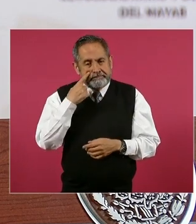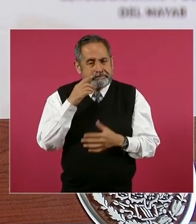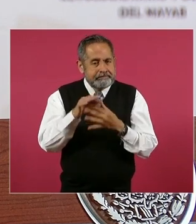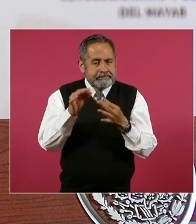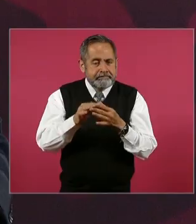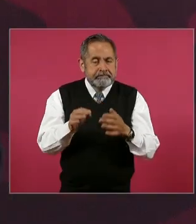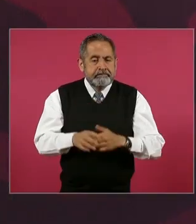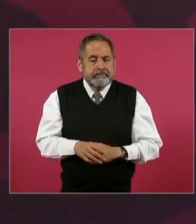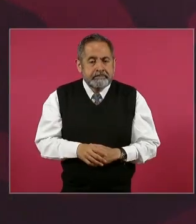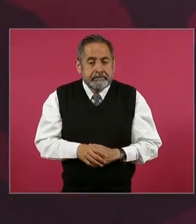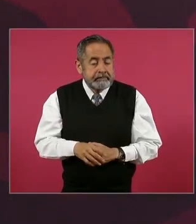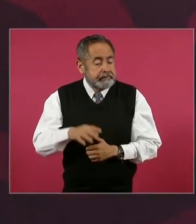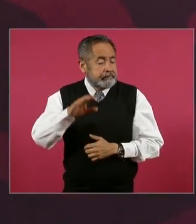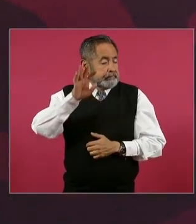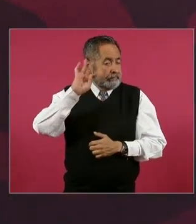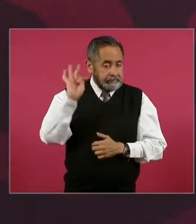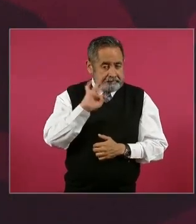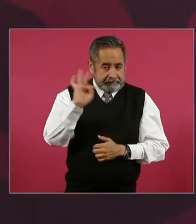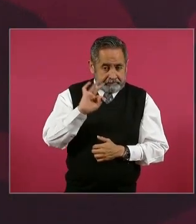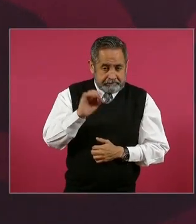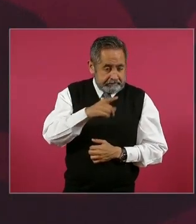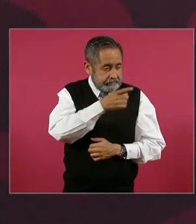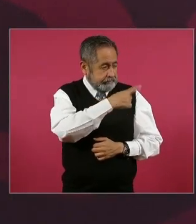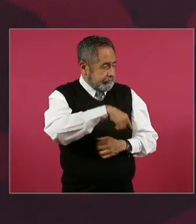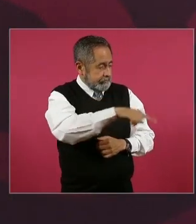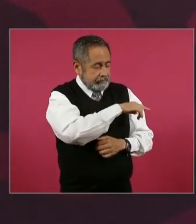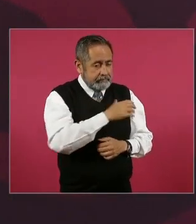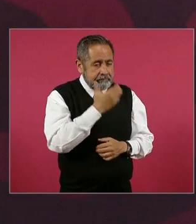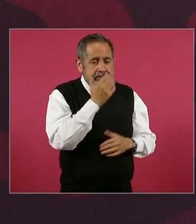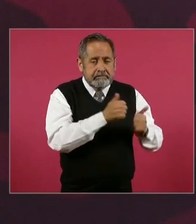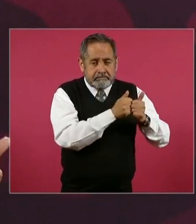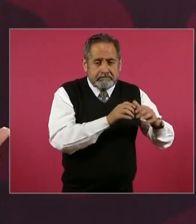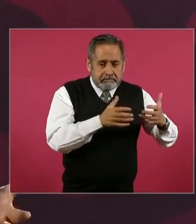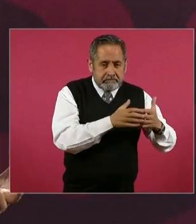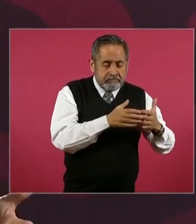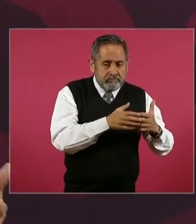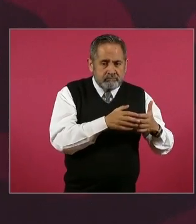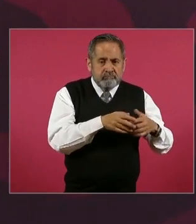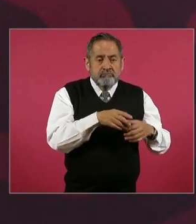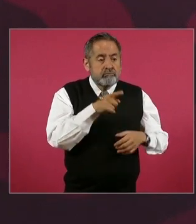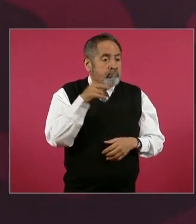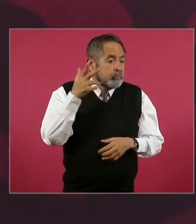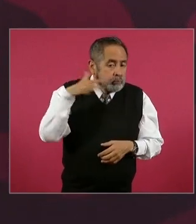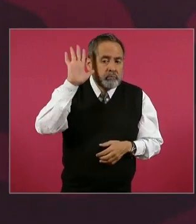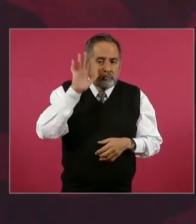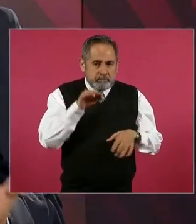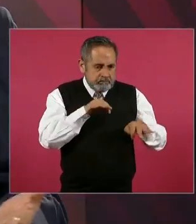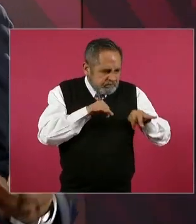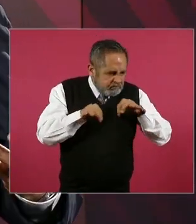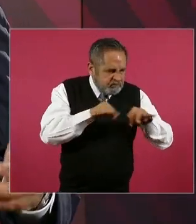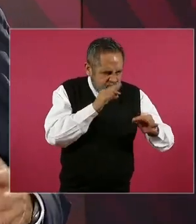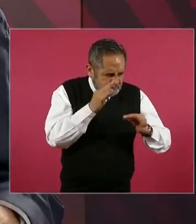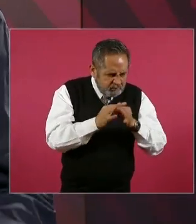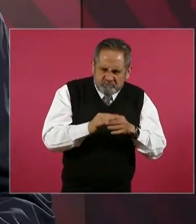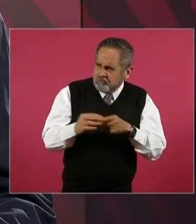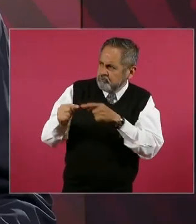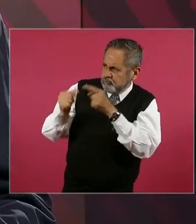luego si ellos hubiesen hecho su trabajo como